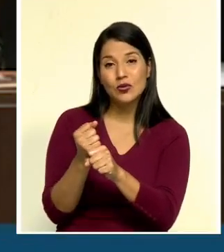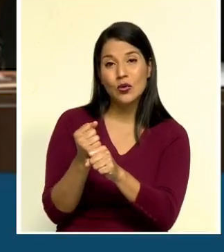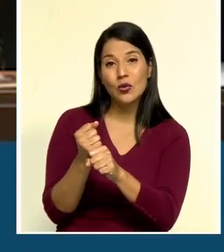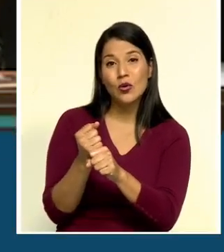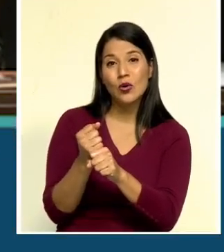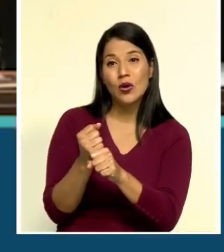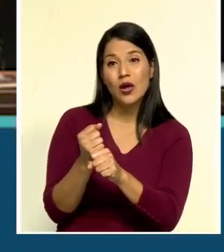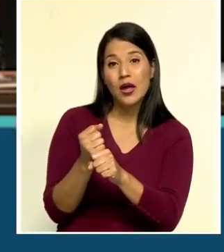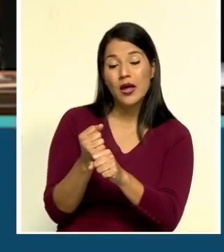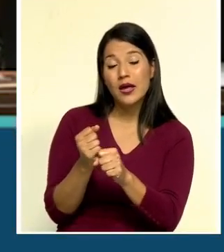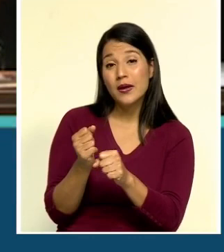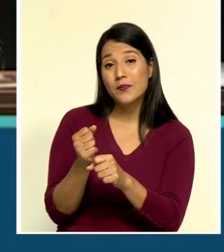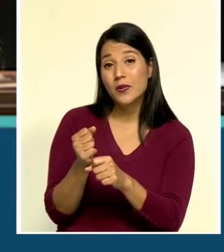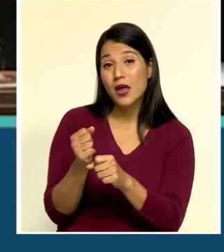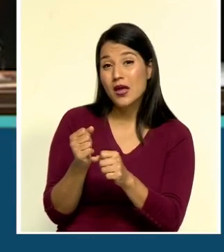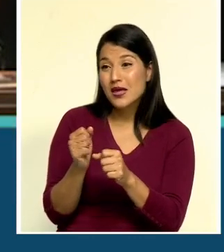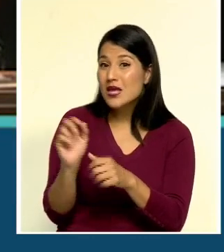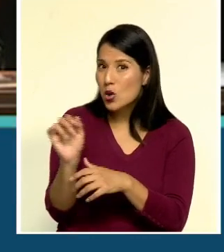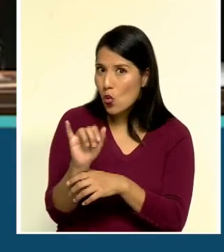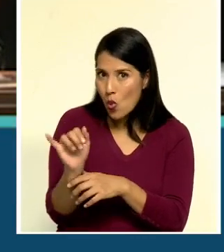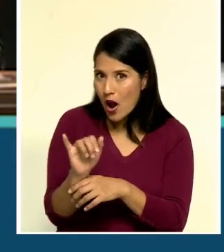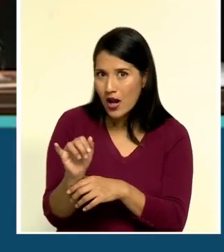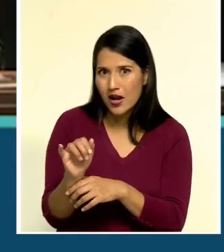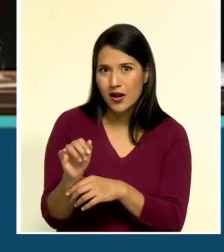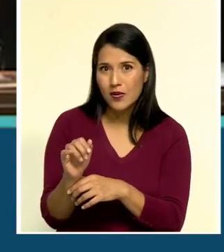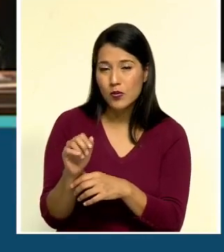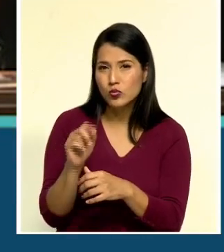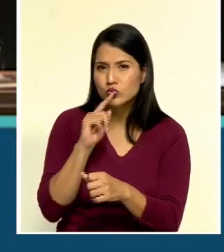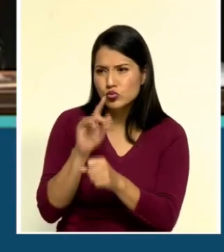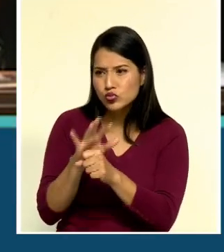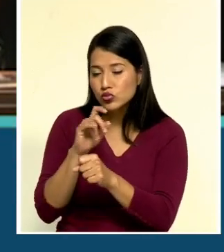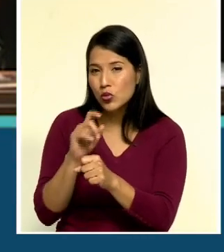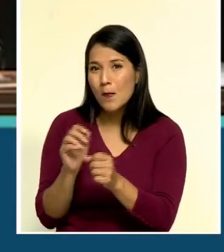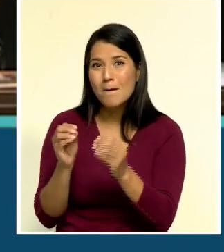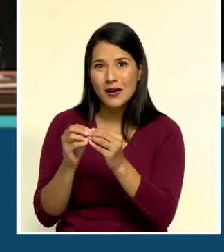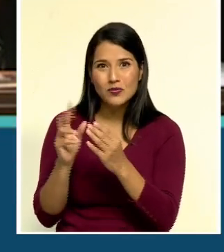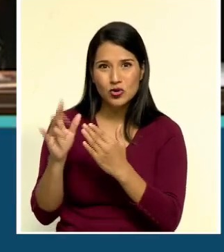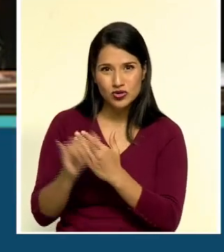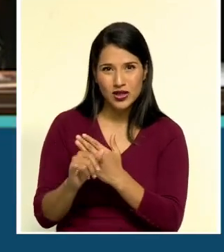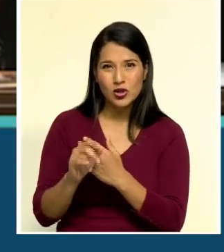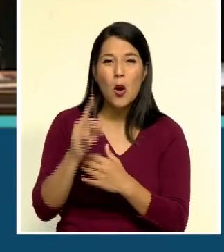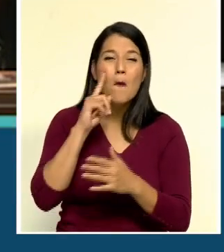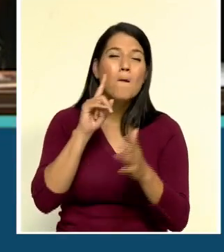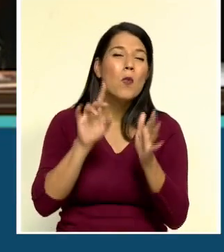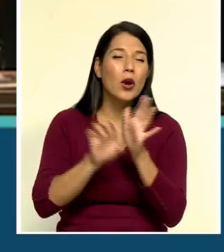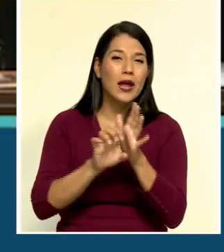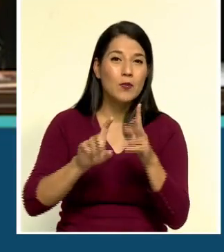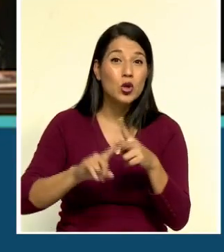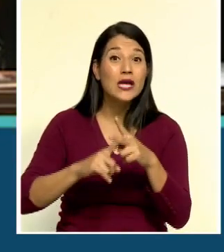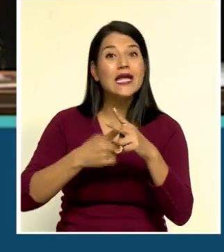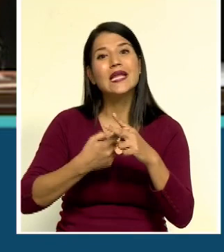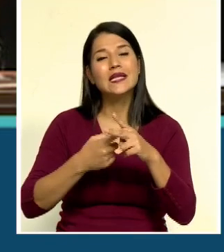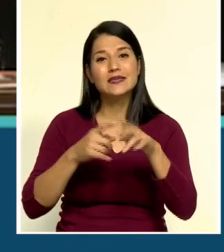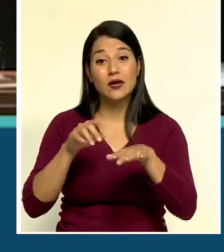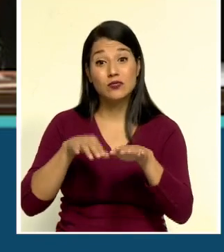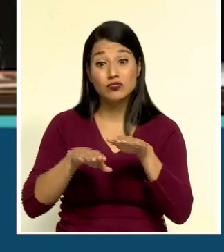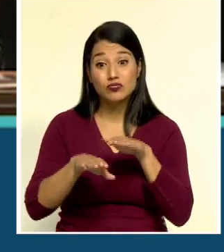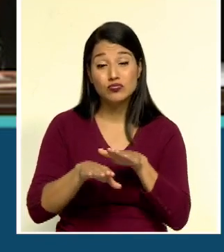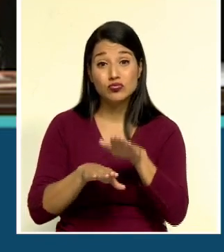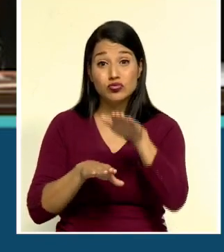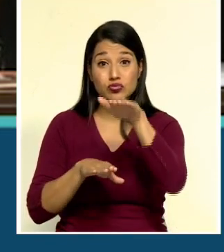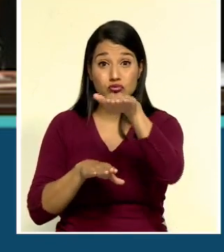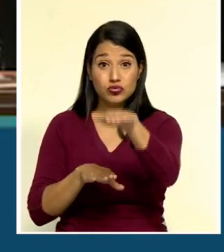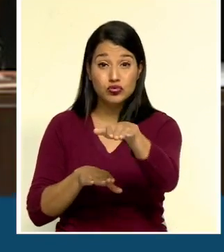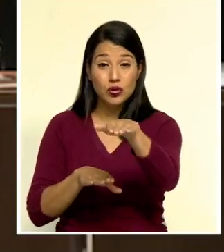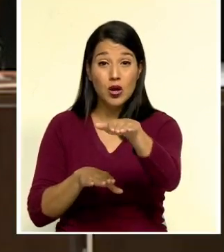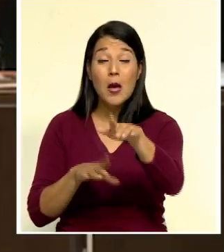en esa misma intensidad o en una intensidad mayor. Por ejemplo, se inauguran pasos importantes a desnivel en circunvalación, pero